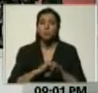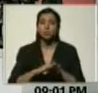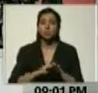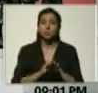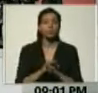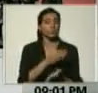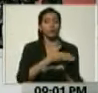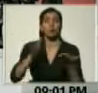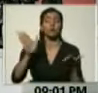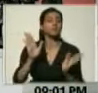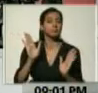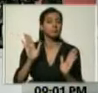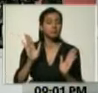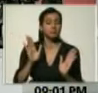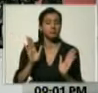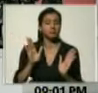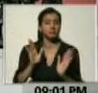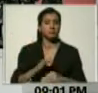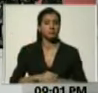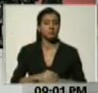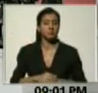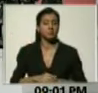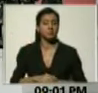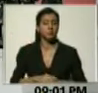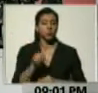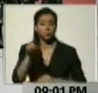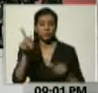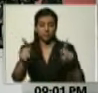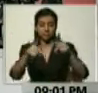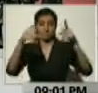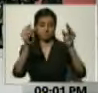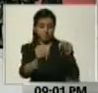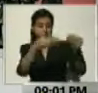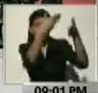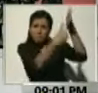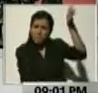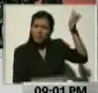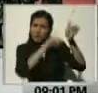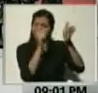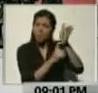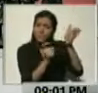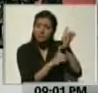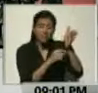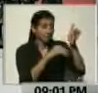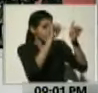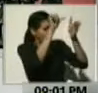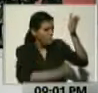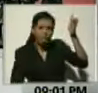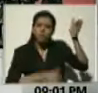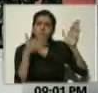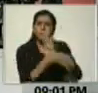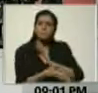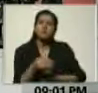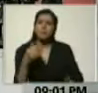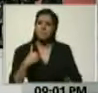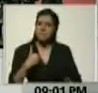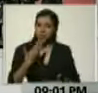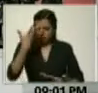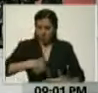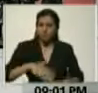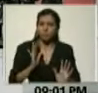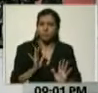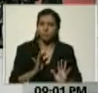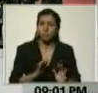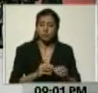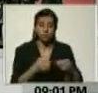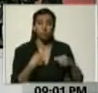sacó. Porque le pueden dedicar a usted una página para insultarlo, y usted reclama, y después le dan dos, ¿cómo se llama?, dos